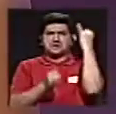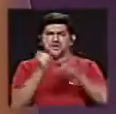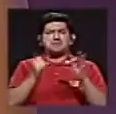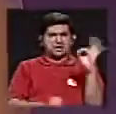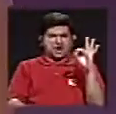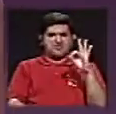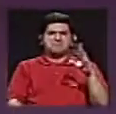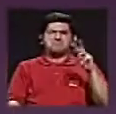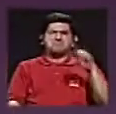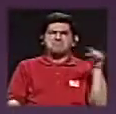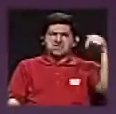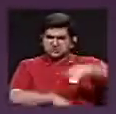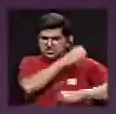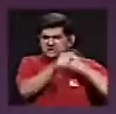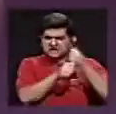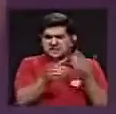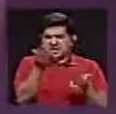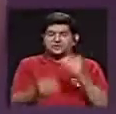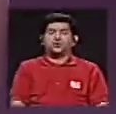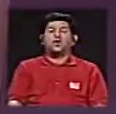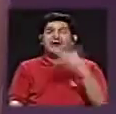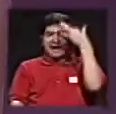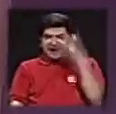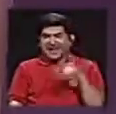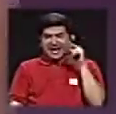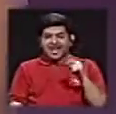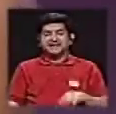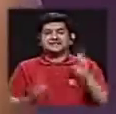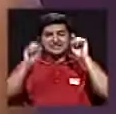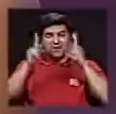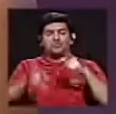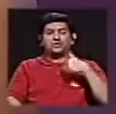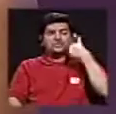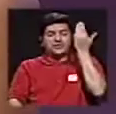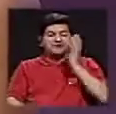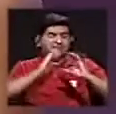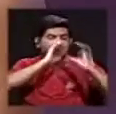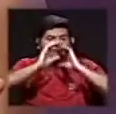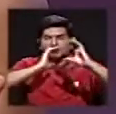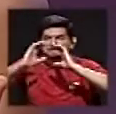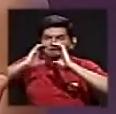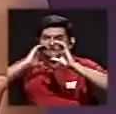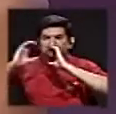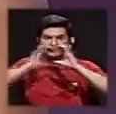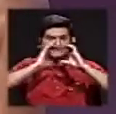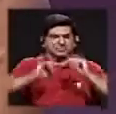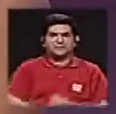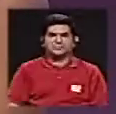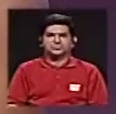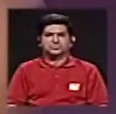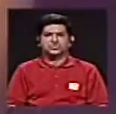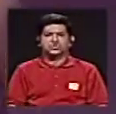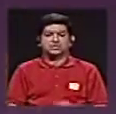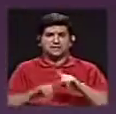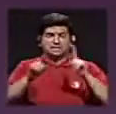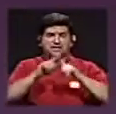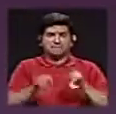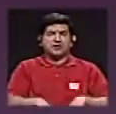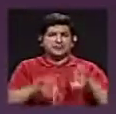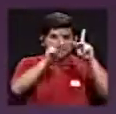febrero o marzo de este año creíamos que esto facilitaba las conversaciones unitarias y de coalición